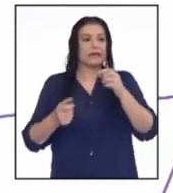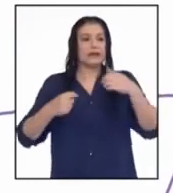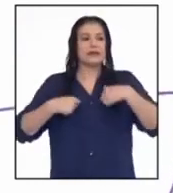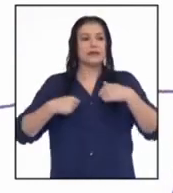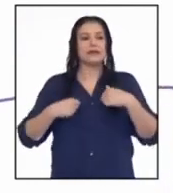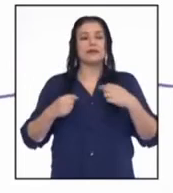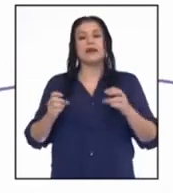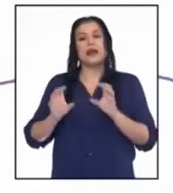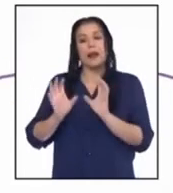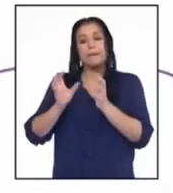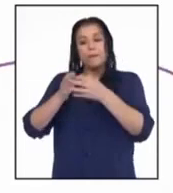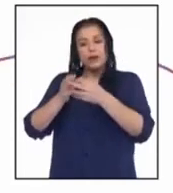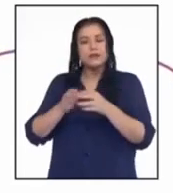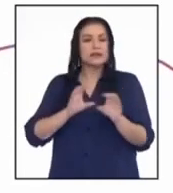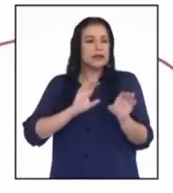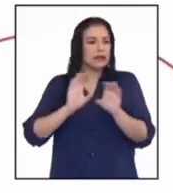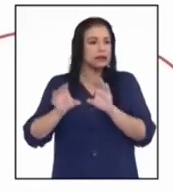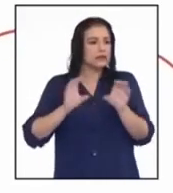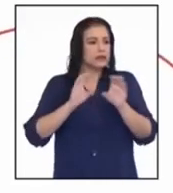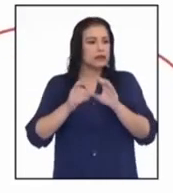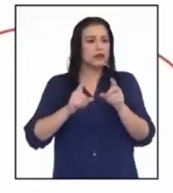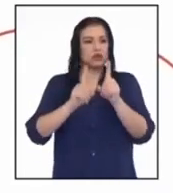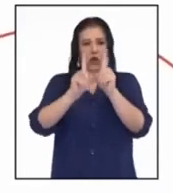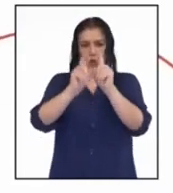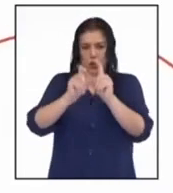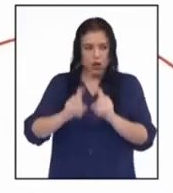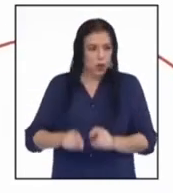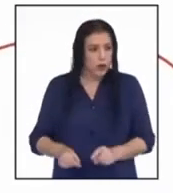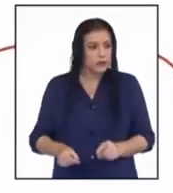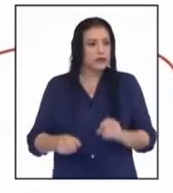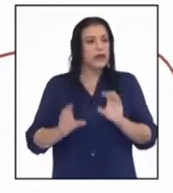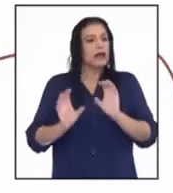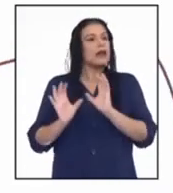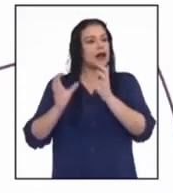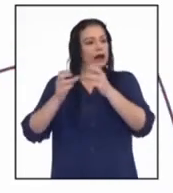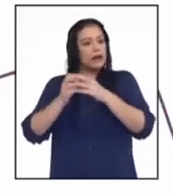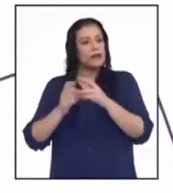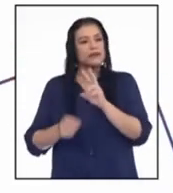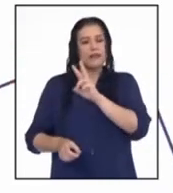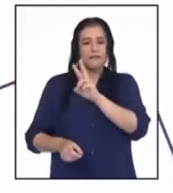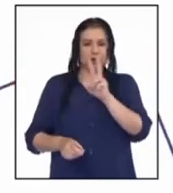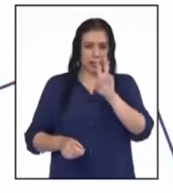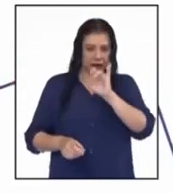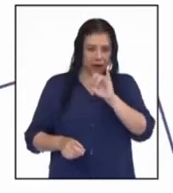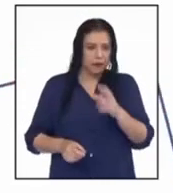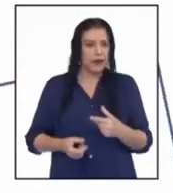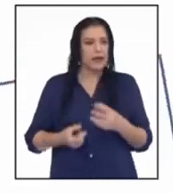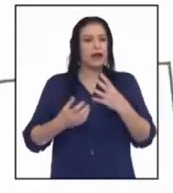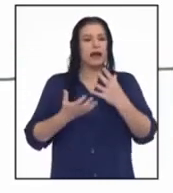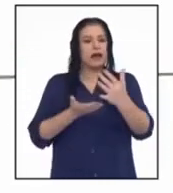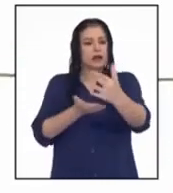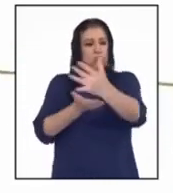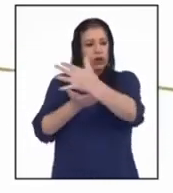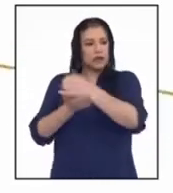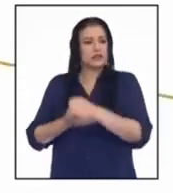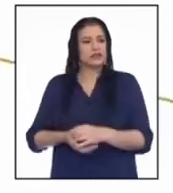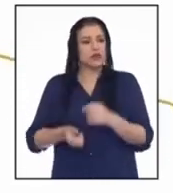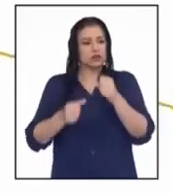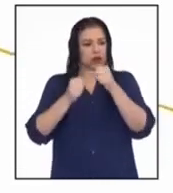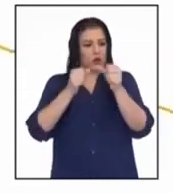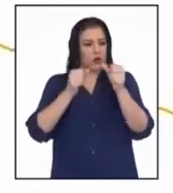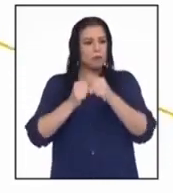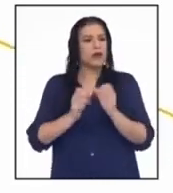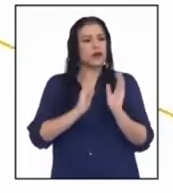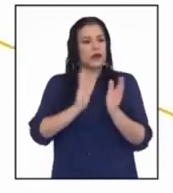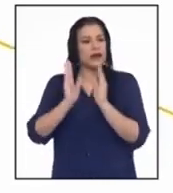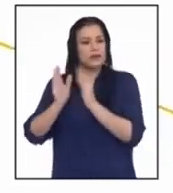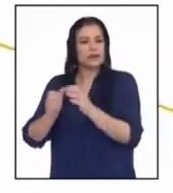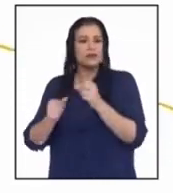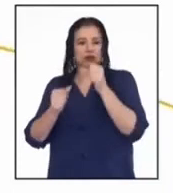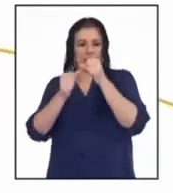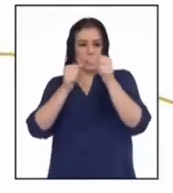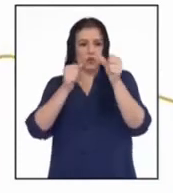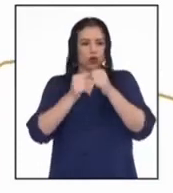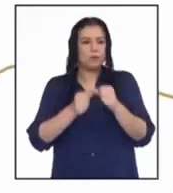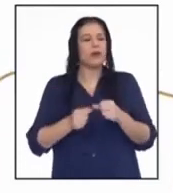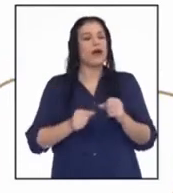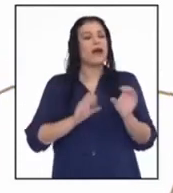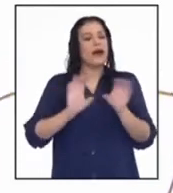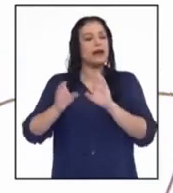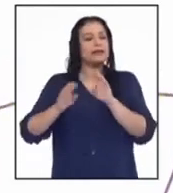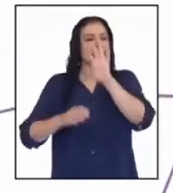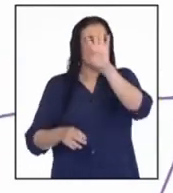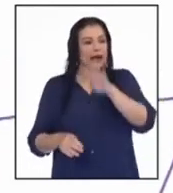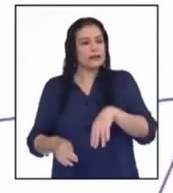el muestreo, la elaboración de una encuesta, la clasificación de variables, la recolección de datos, la organización de datos,